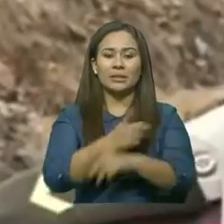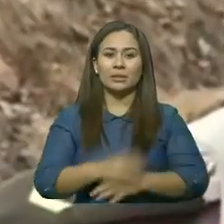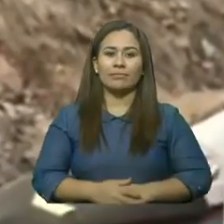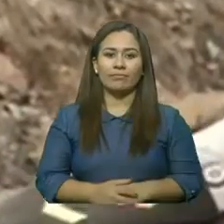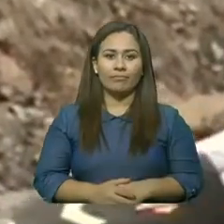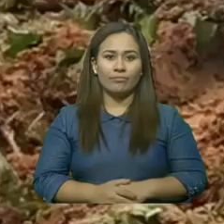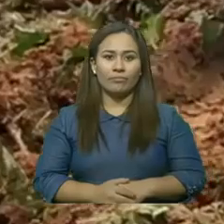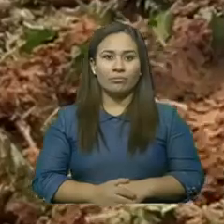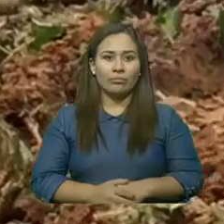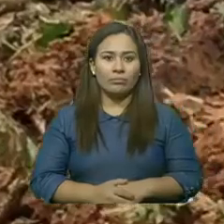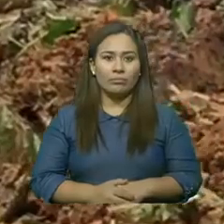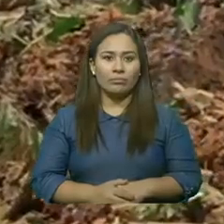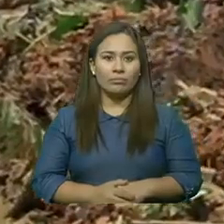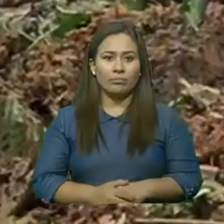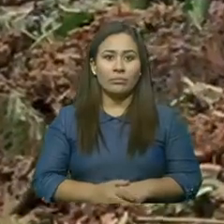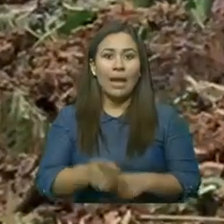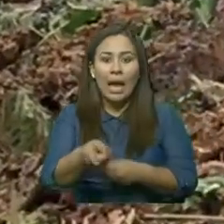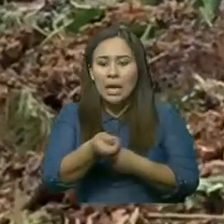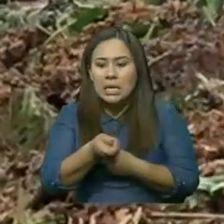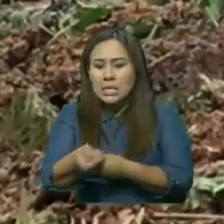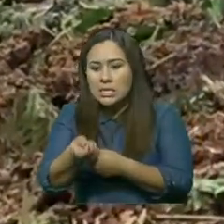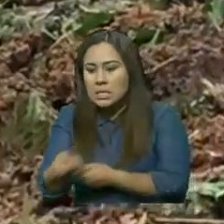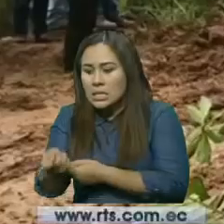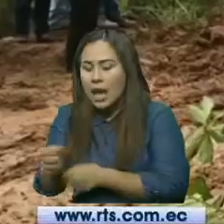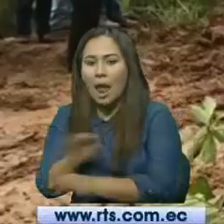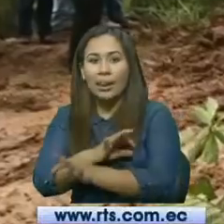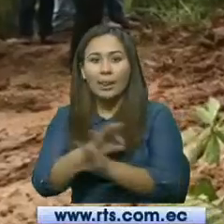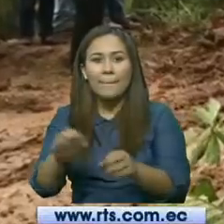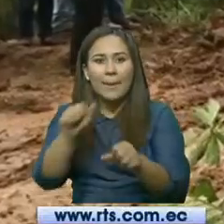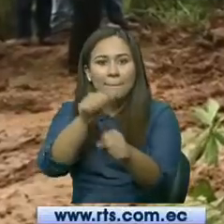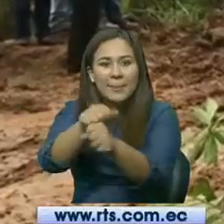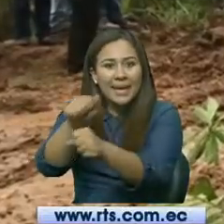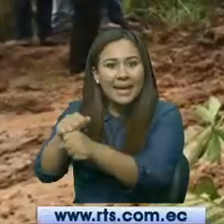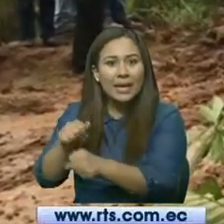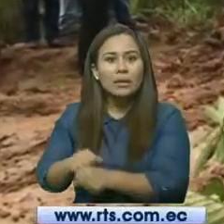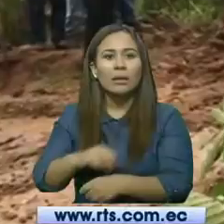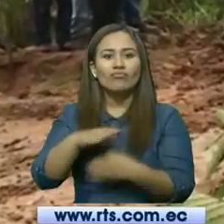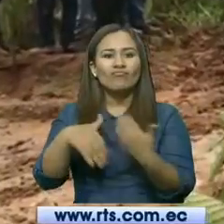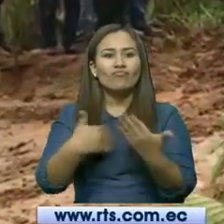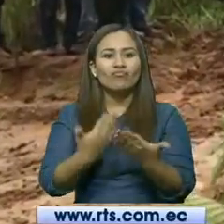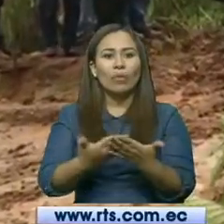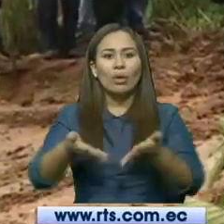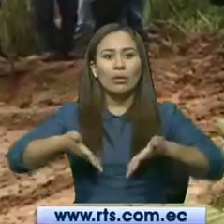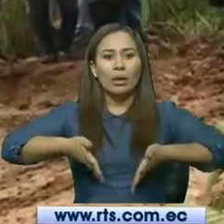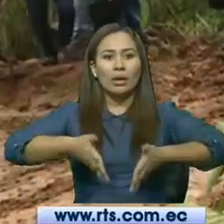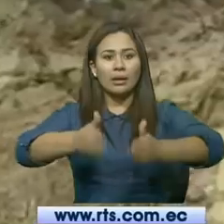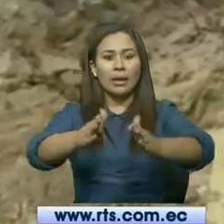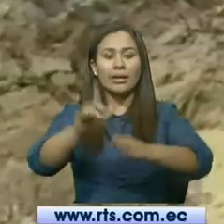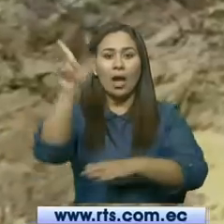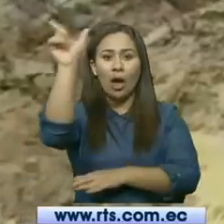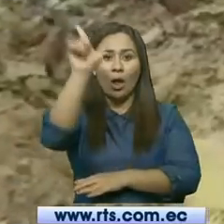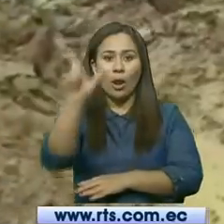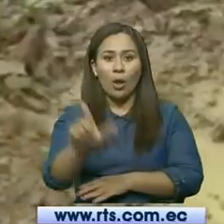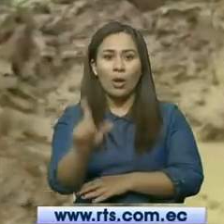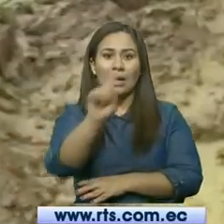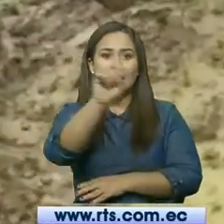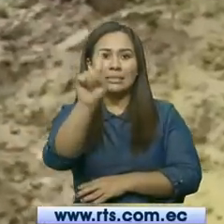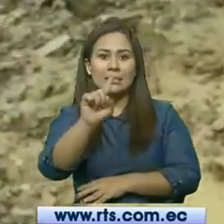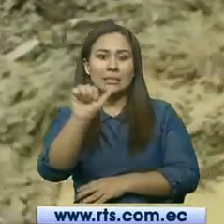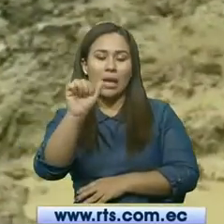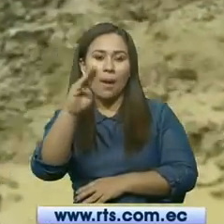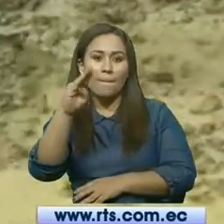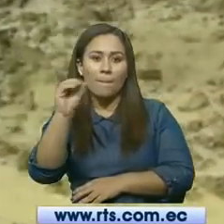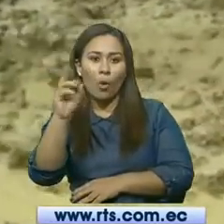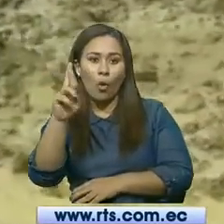tráfico vehicular la limpieza de piedras lodo palos se realiza en todo el trayecto de la vía loja-zamora pero las lluvias